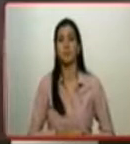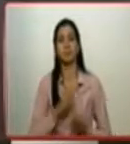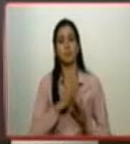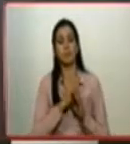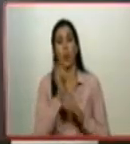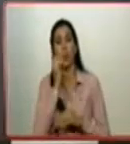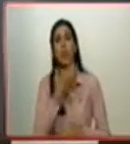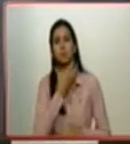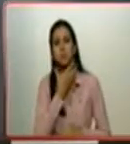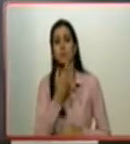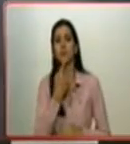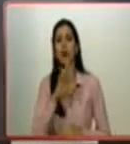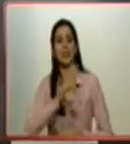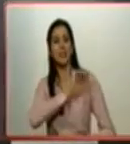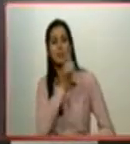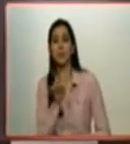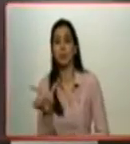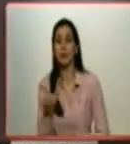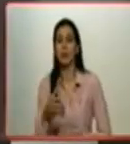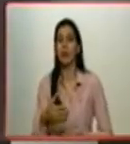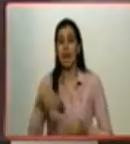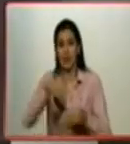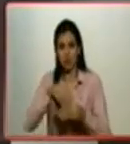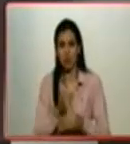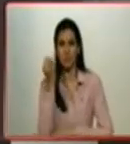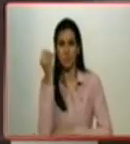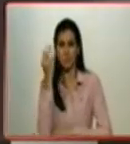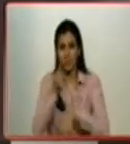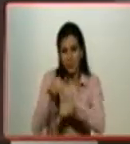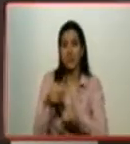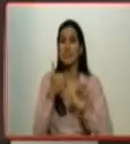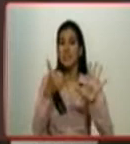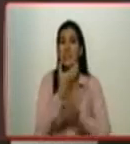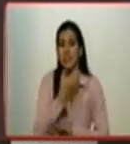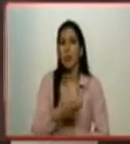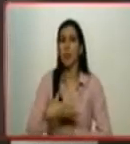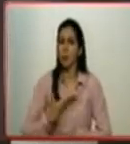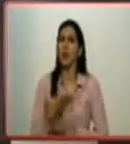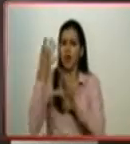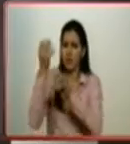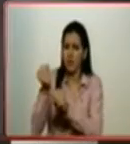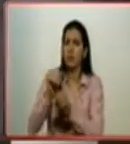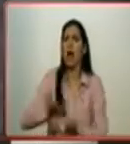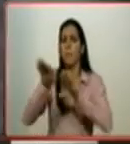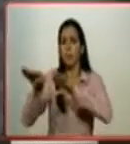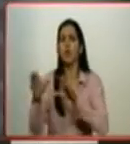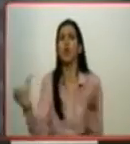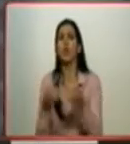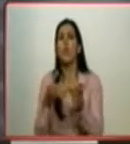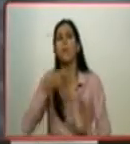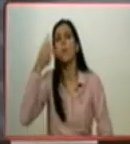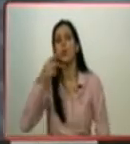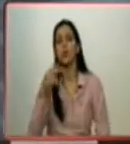Barreto anunció a la directiva del PSUV que para las elecciones parlamentarias del próximo 6 de diciembre pueden contar con los votos del partido Redes. Asegura